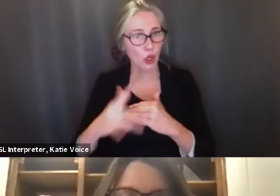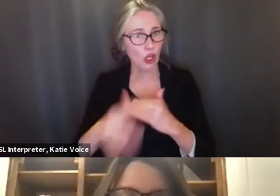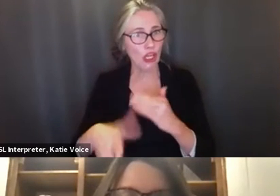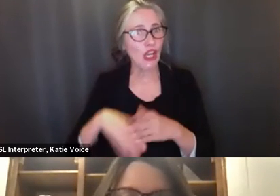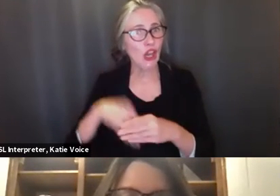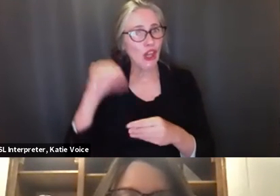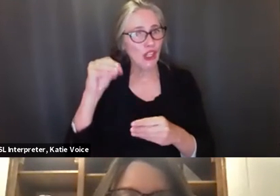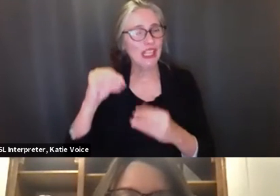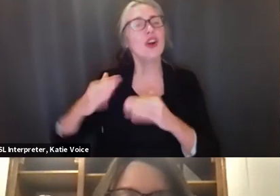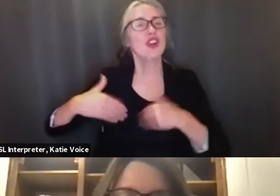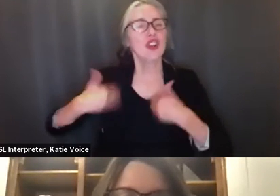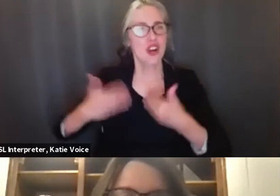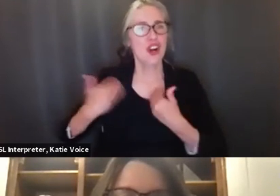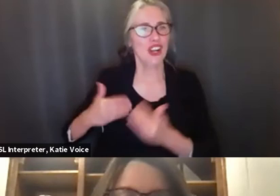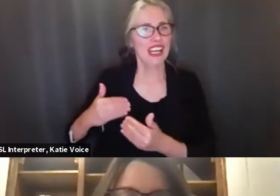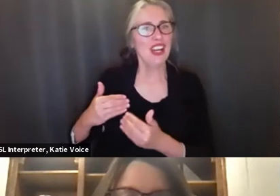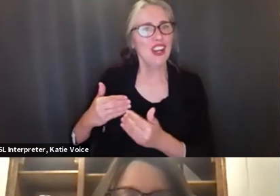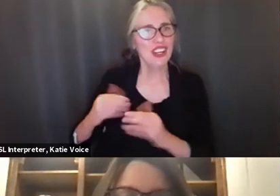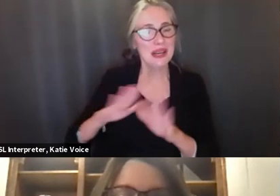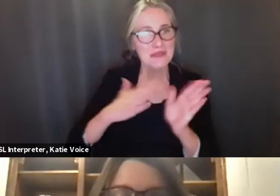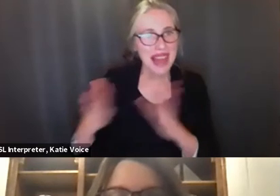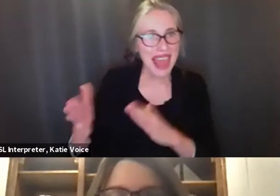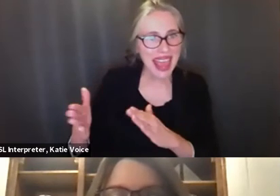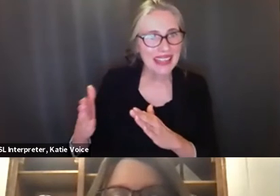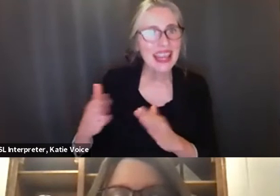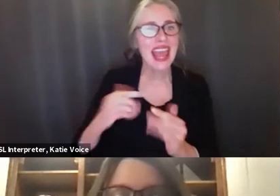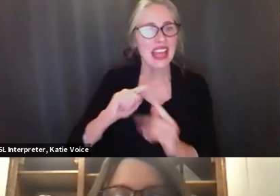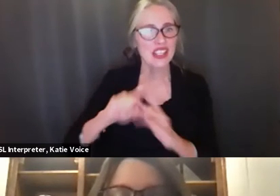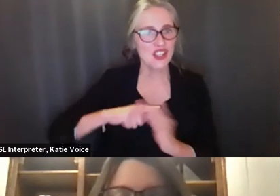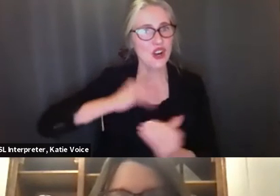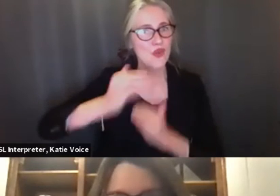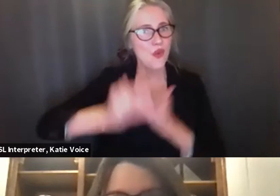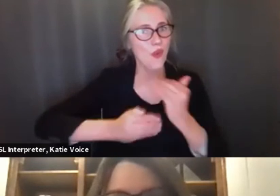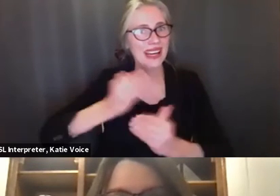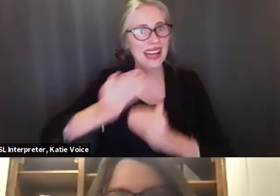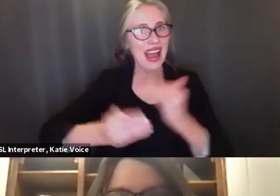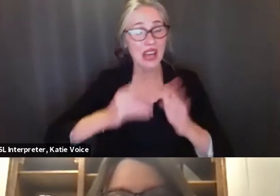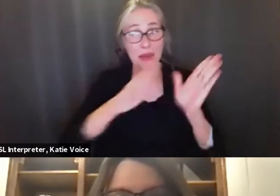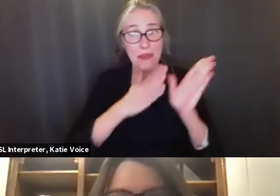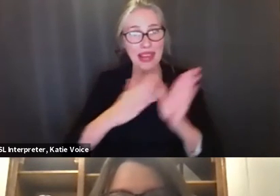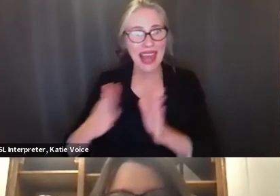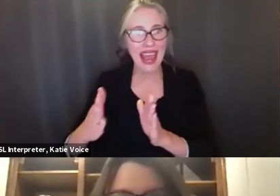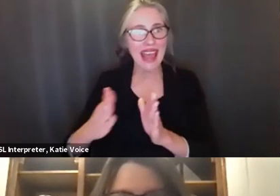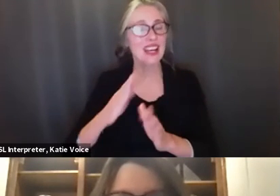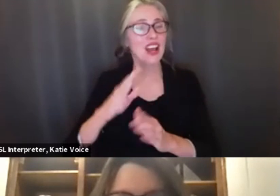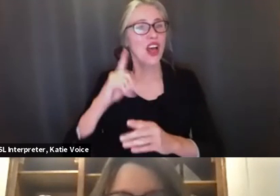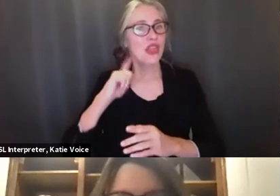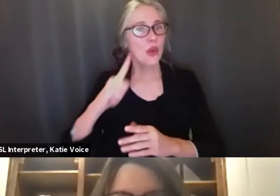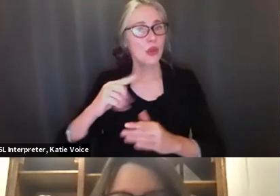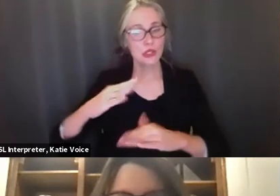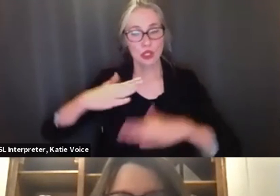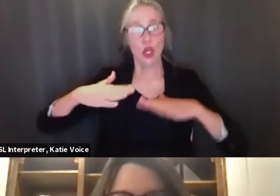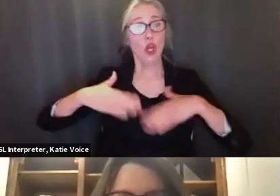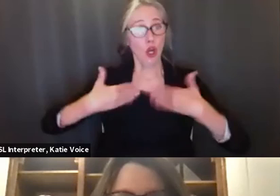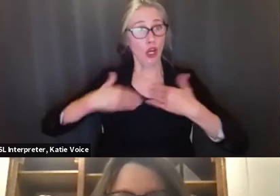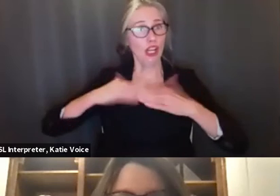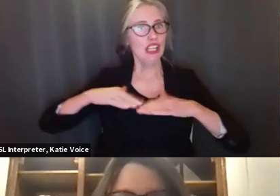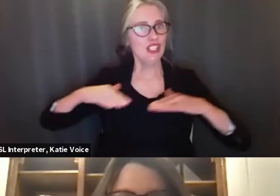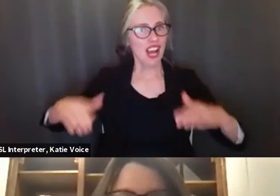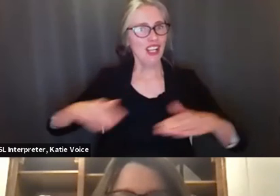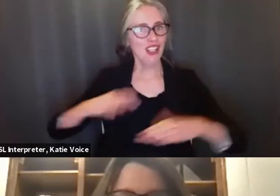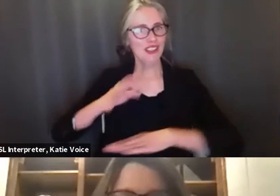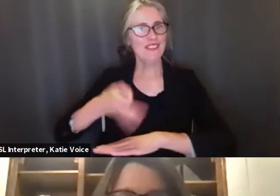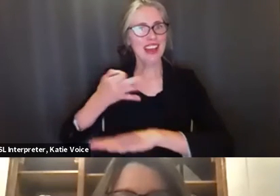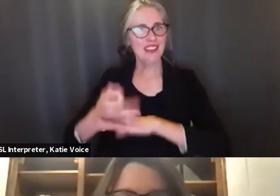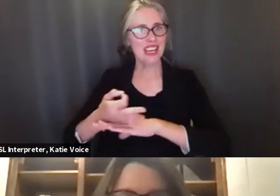para crear un plan maestro y comenzar a planificar e implementar ese fundamento que nos va